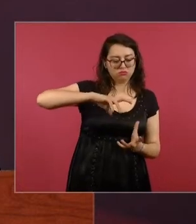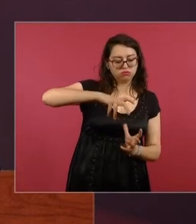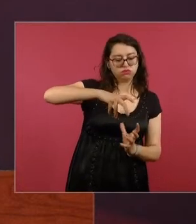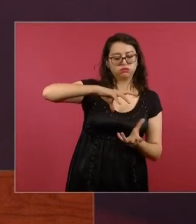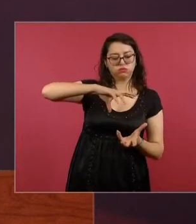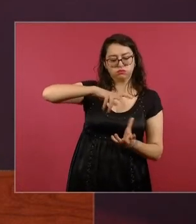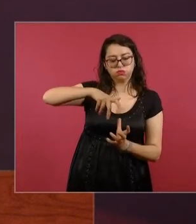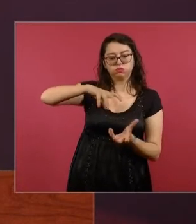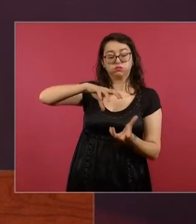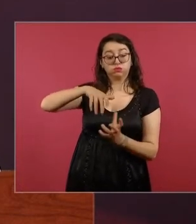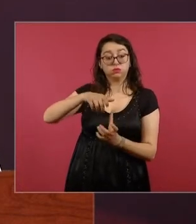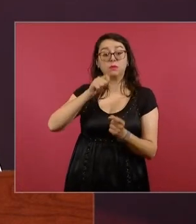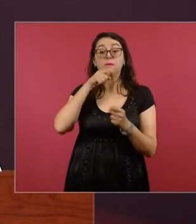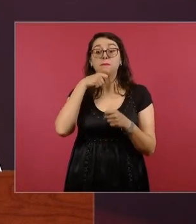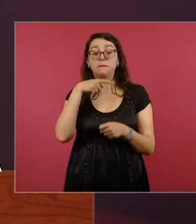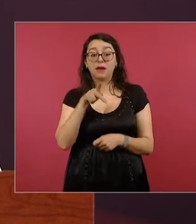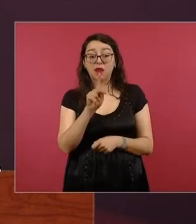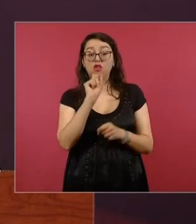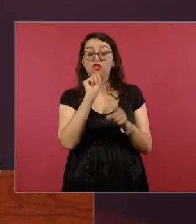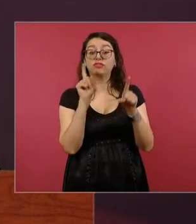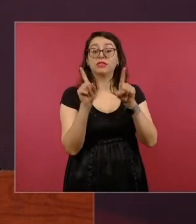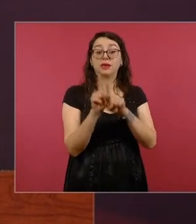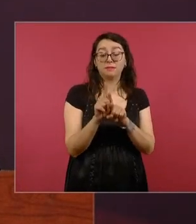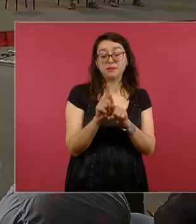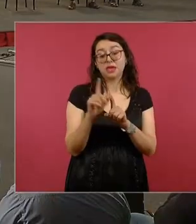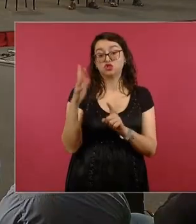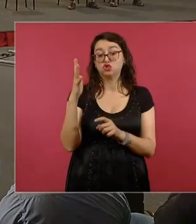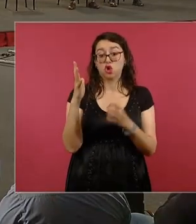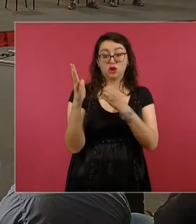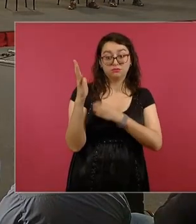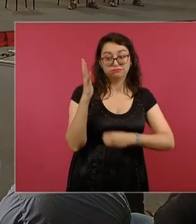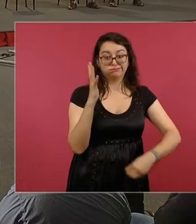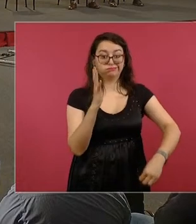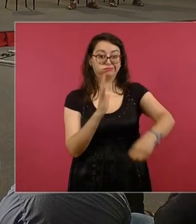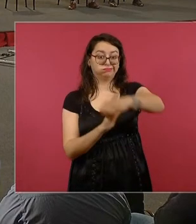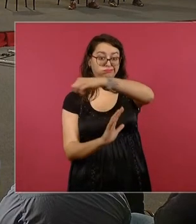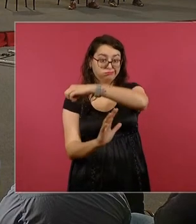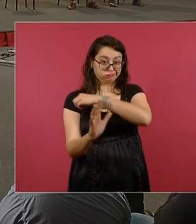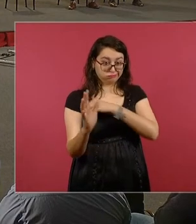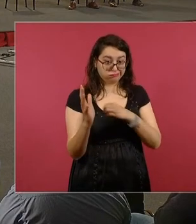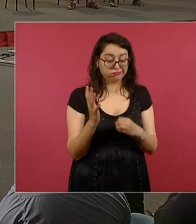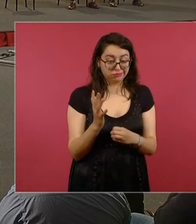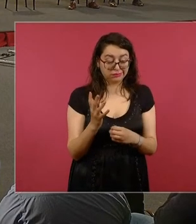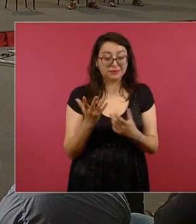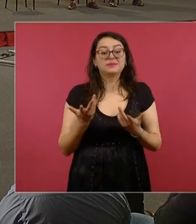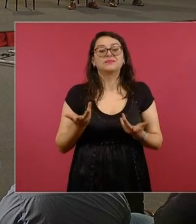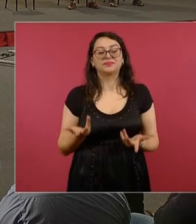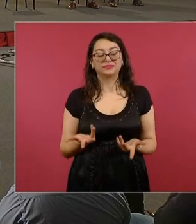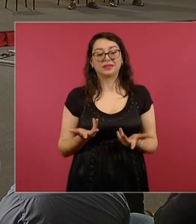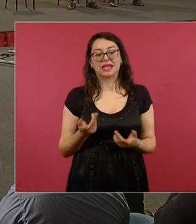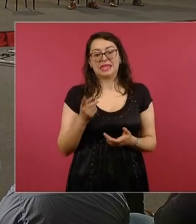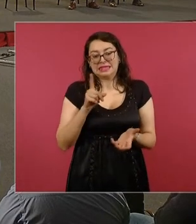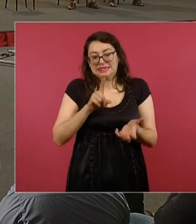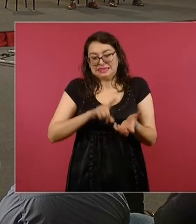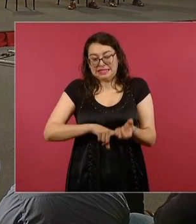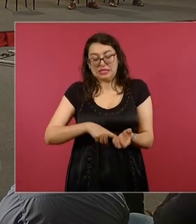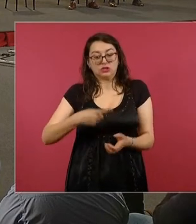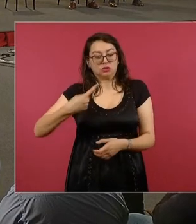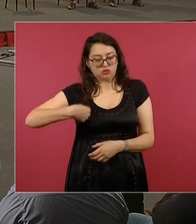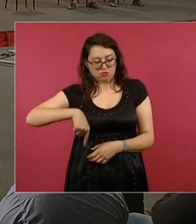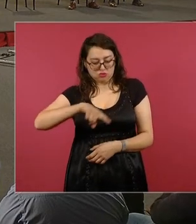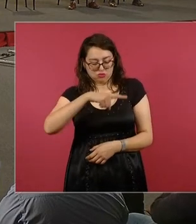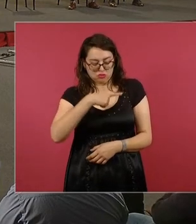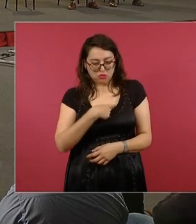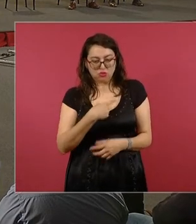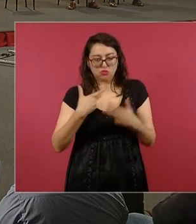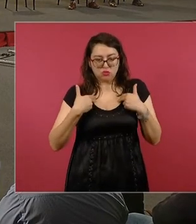eje y la traslación de la Tierra en torno al Sol, respectivamente. Aún en lo más íntimo de nuestro ser